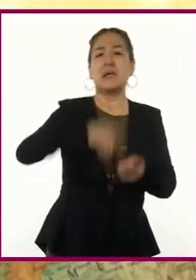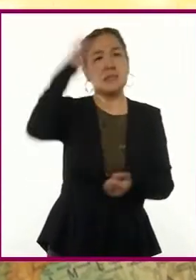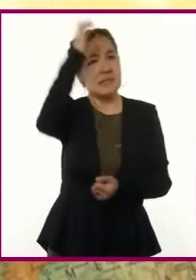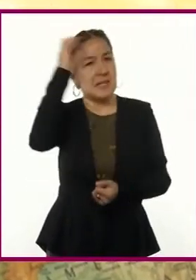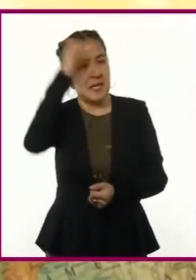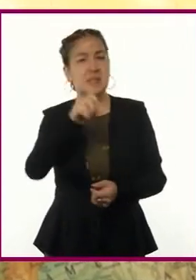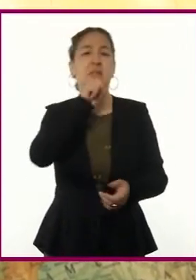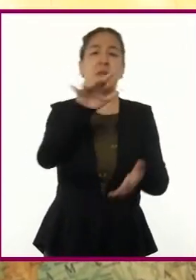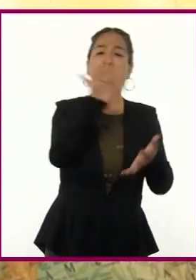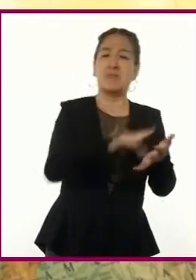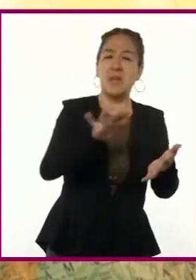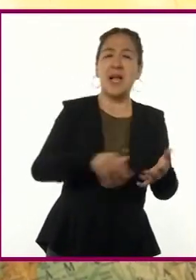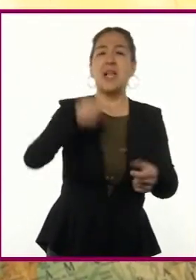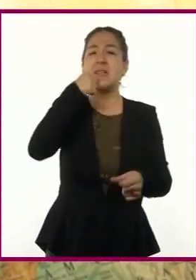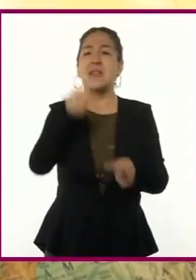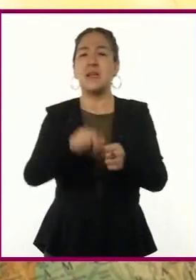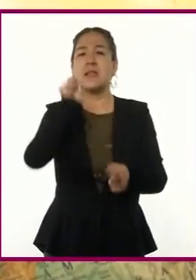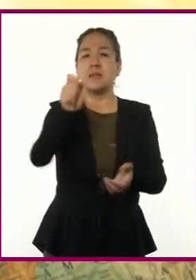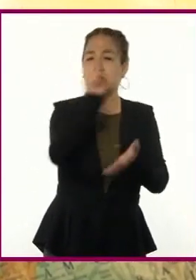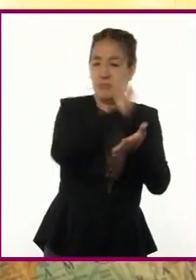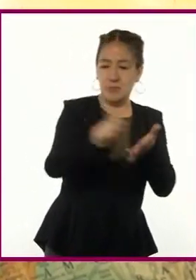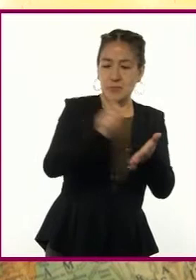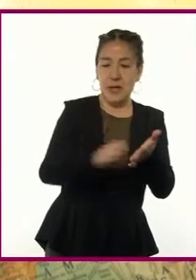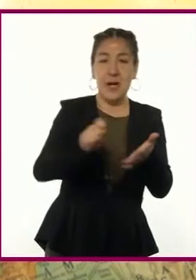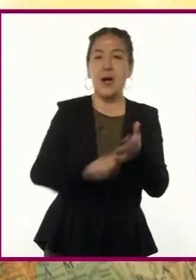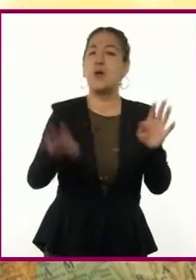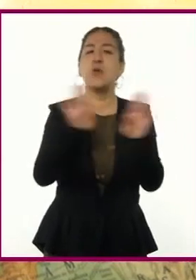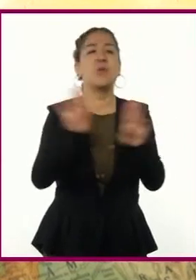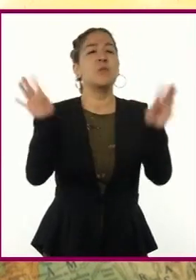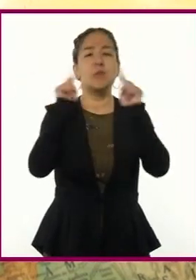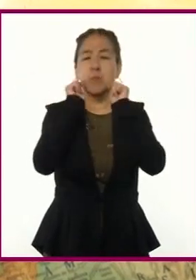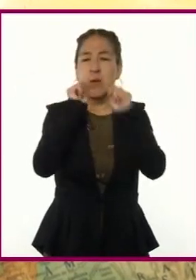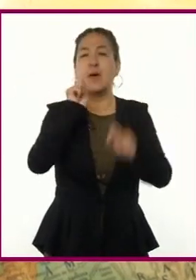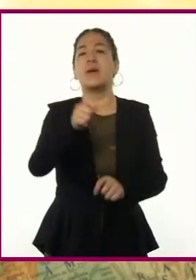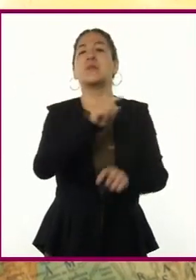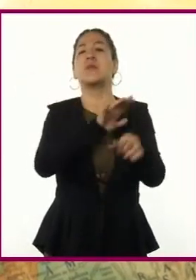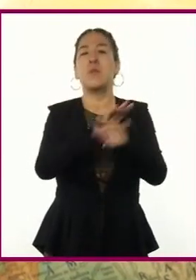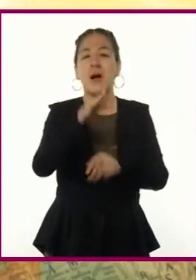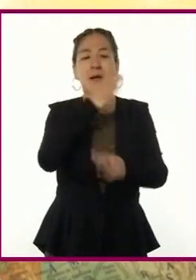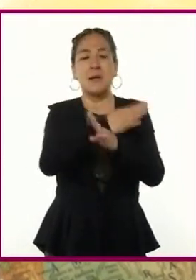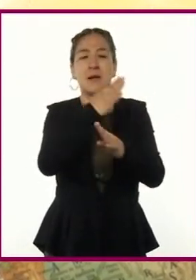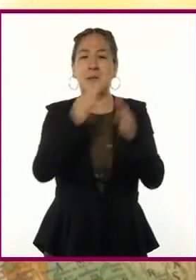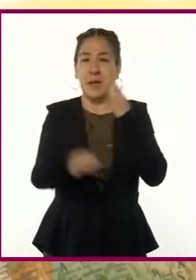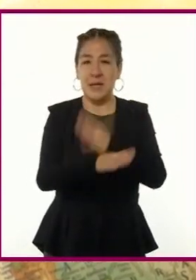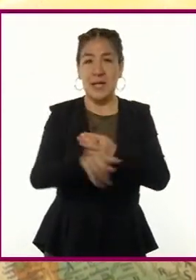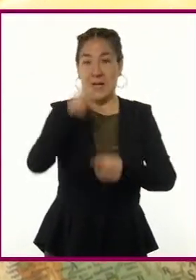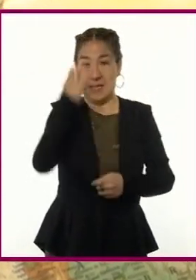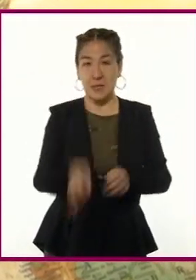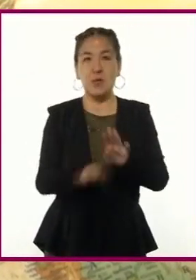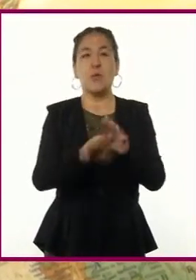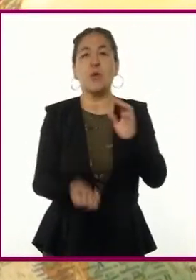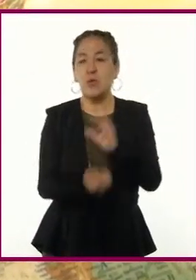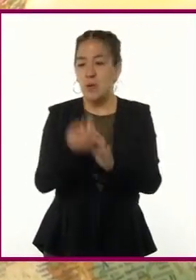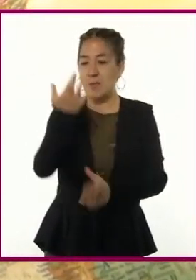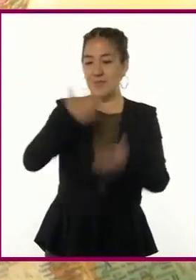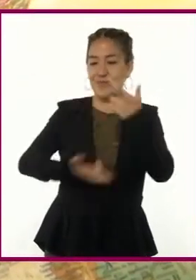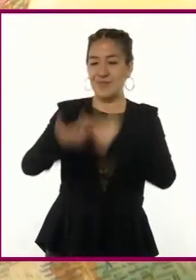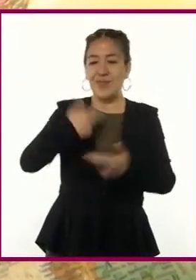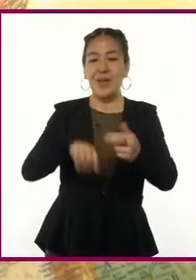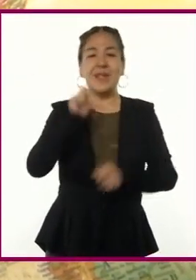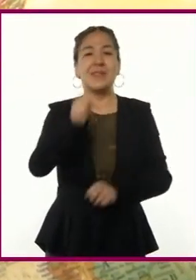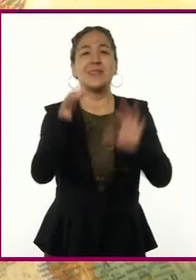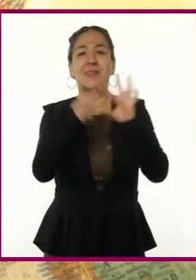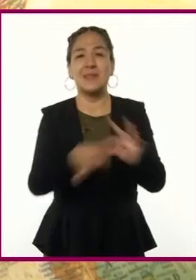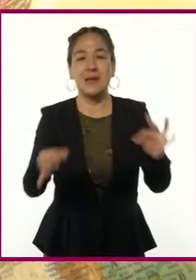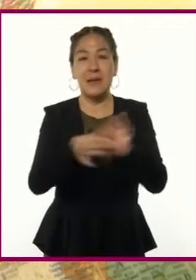letras, es decir, tareas literarias de cualquier índole o materia, llegando a reconstruir la obra y el nombre de más de